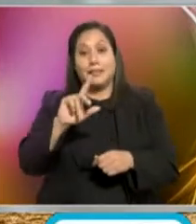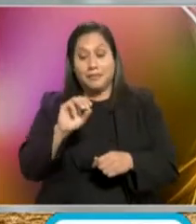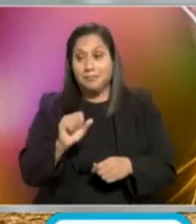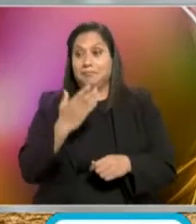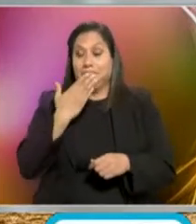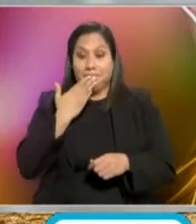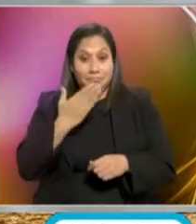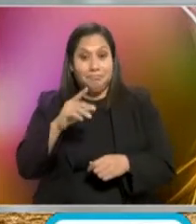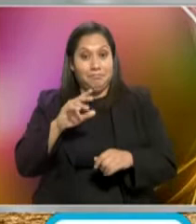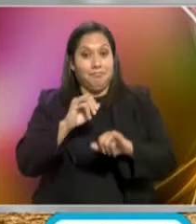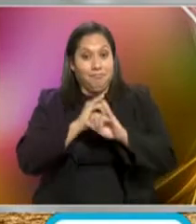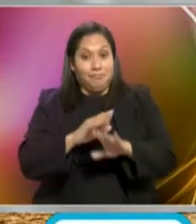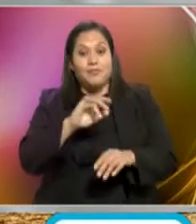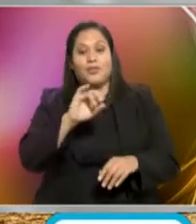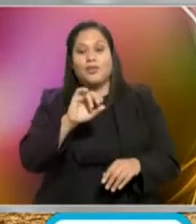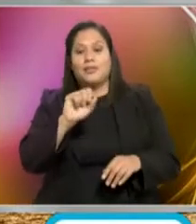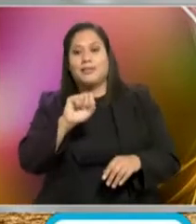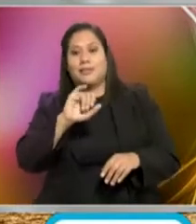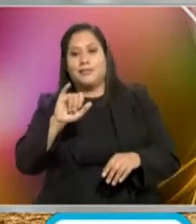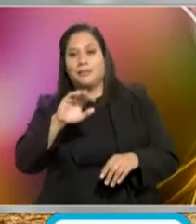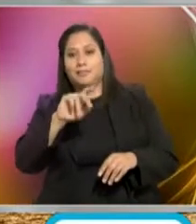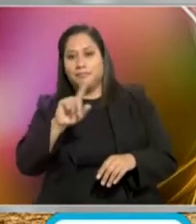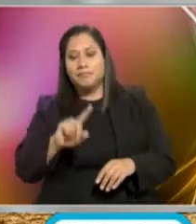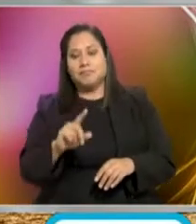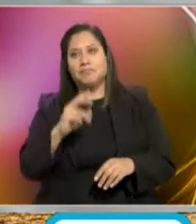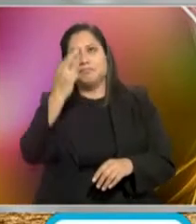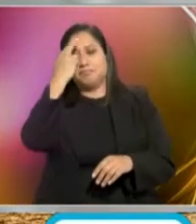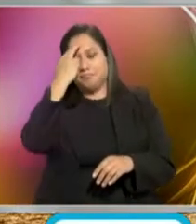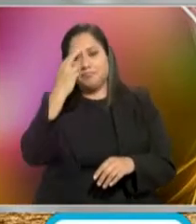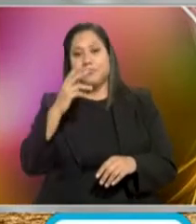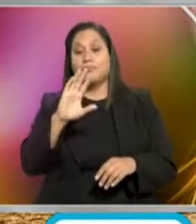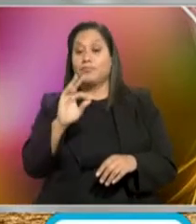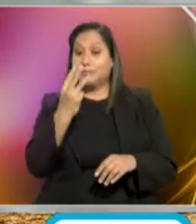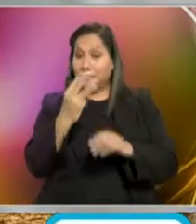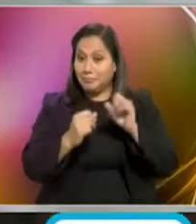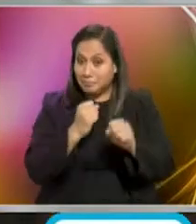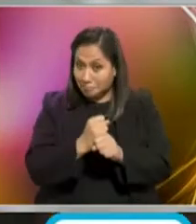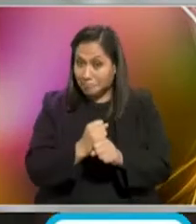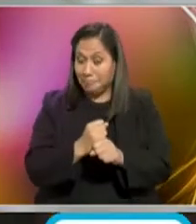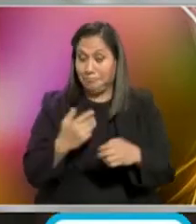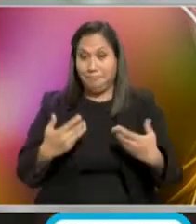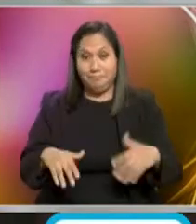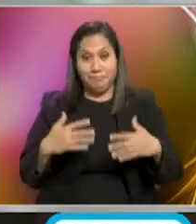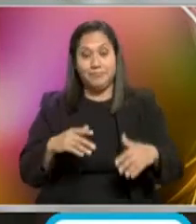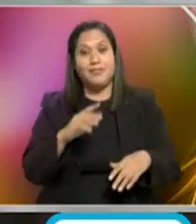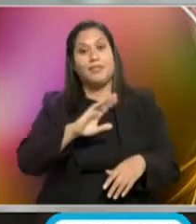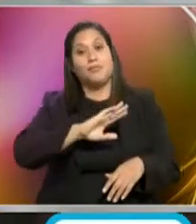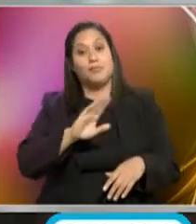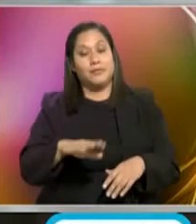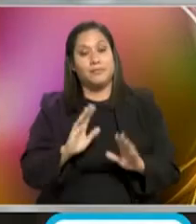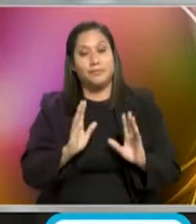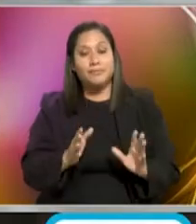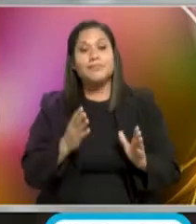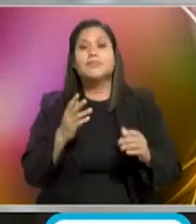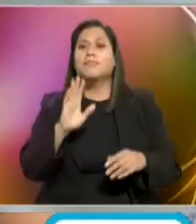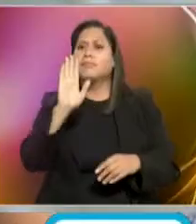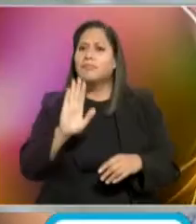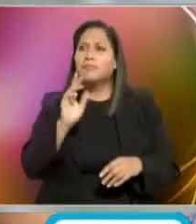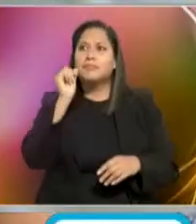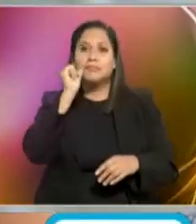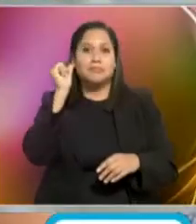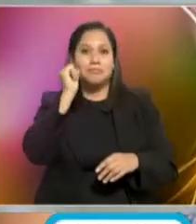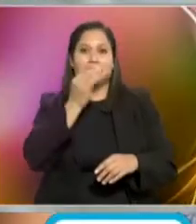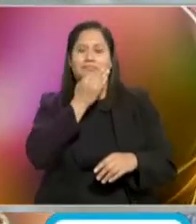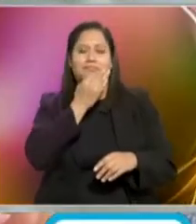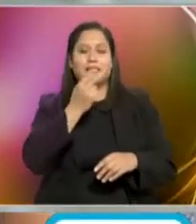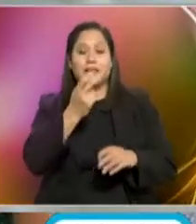gran información de el gran José Alfredo Jiménez, cómo no recordarlo, 43 años entonces de que De su falleciera muerte. Así y es. parece que fue ayer,